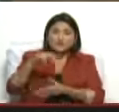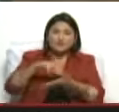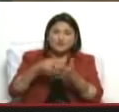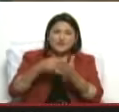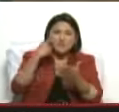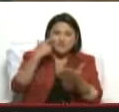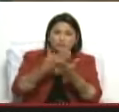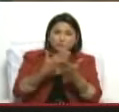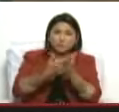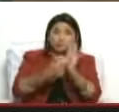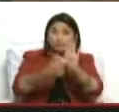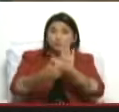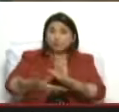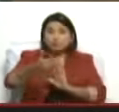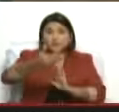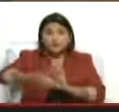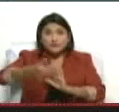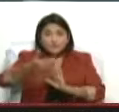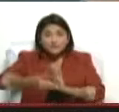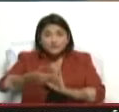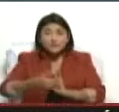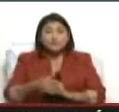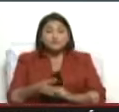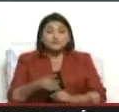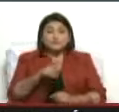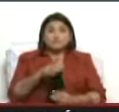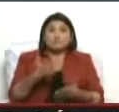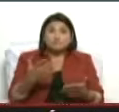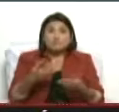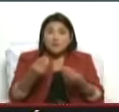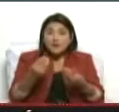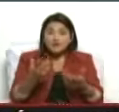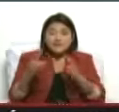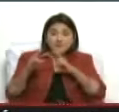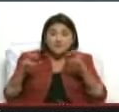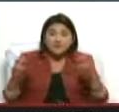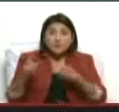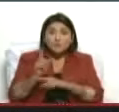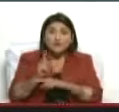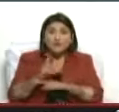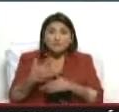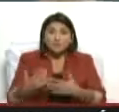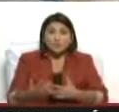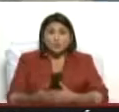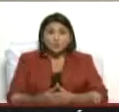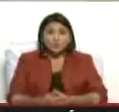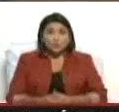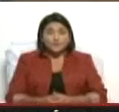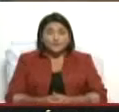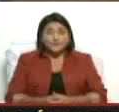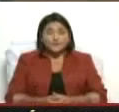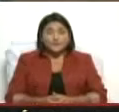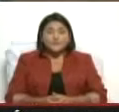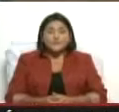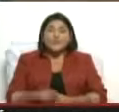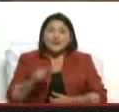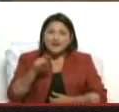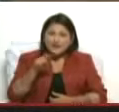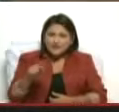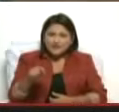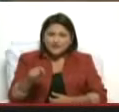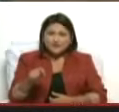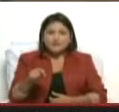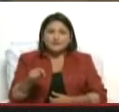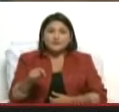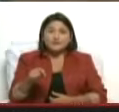totalmente relevante decisivo para adelantar la fase investigativa donde Vuelvo y